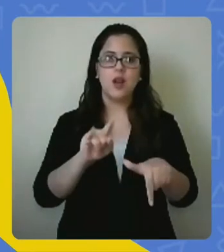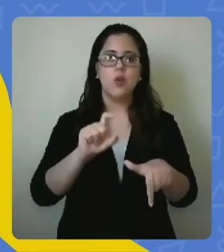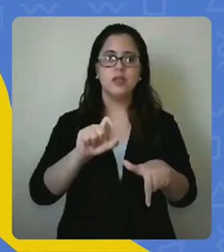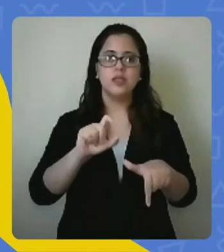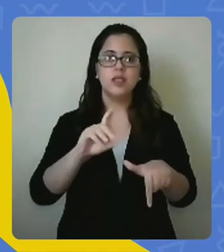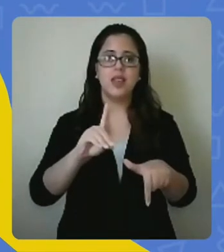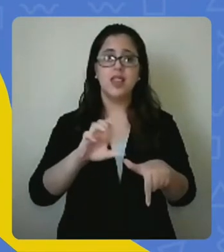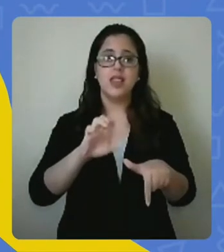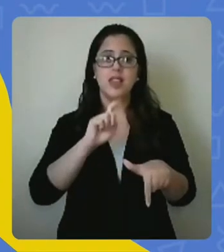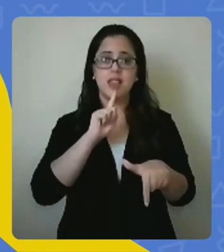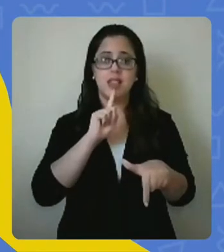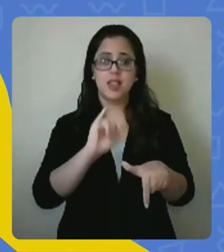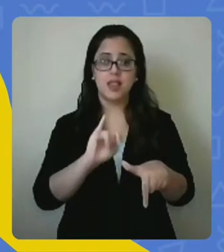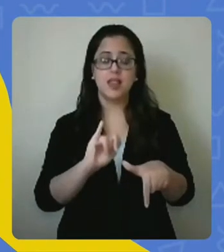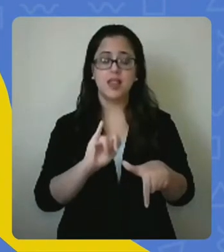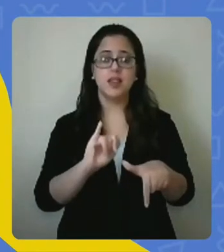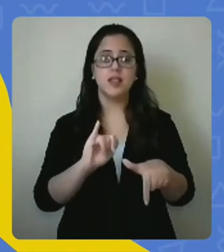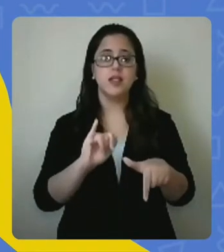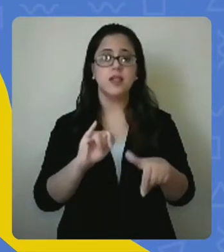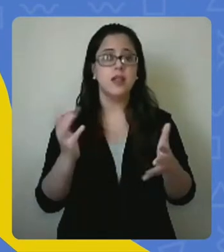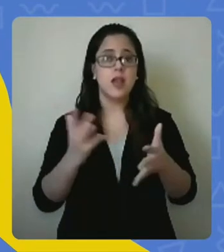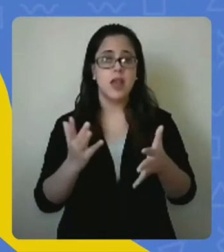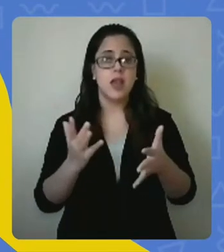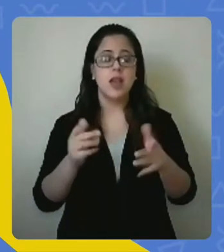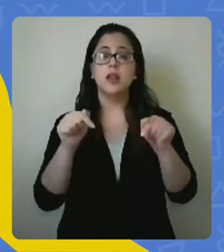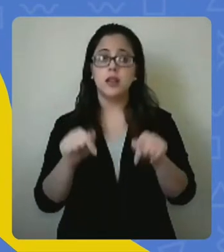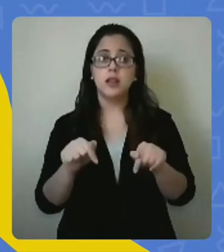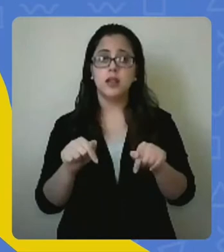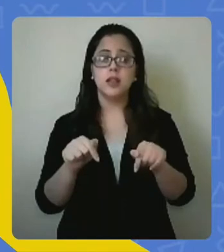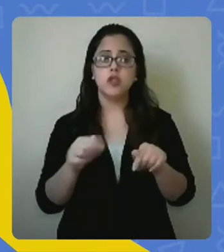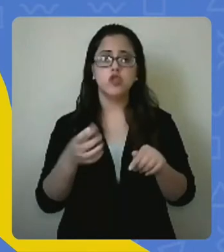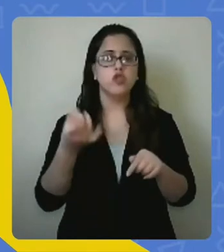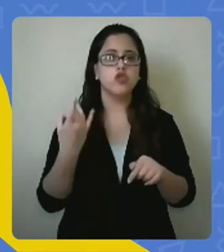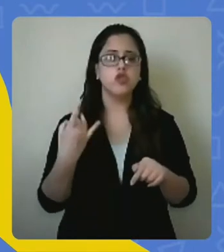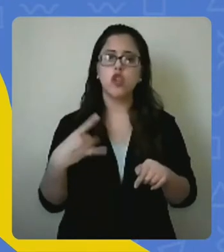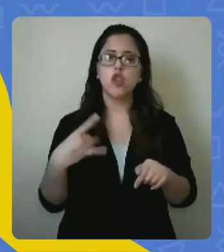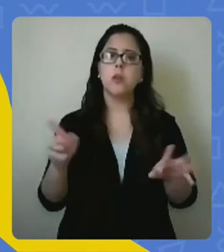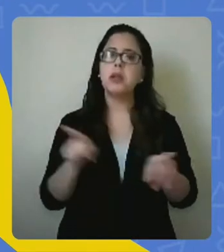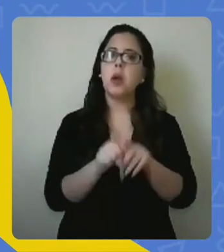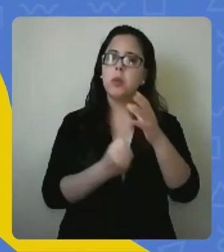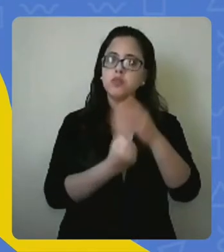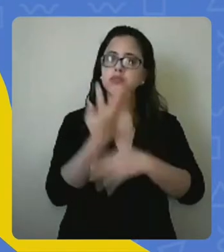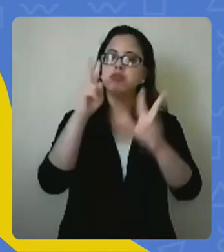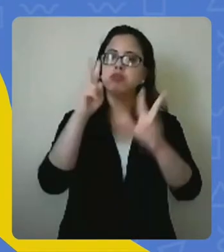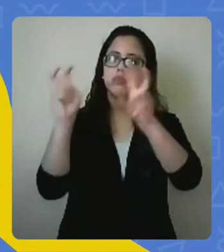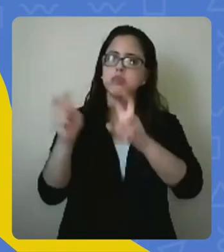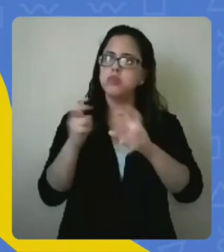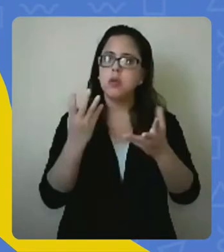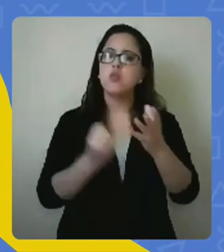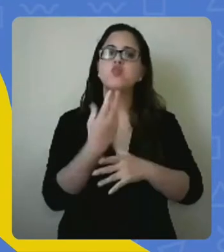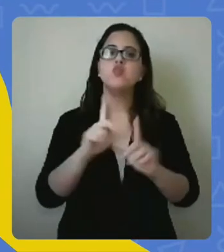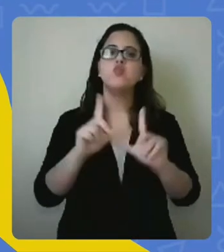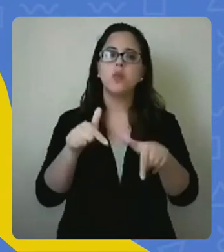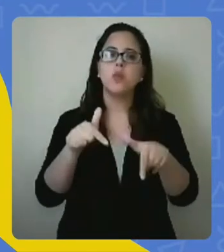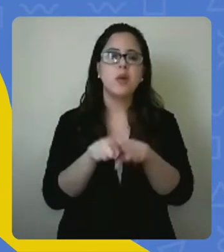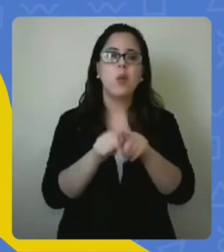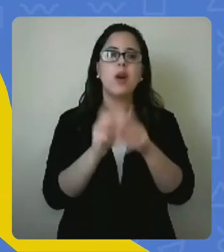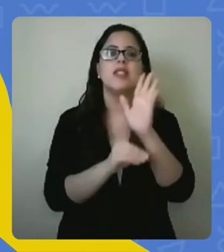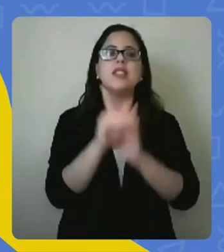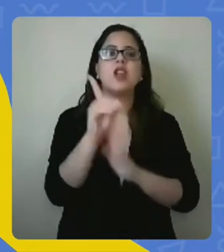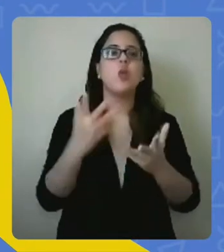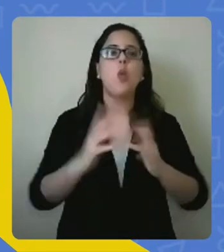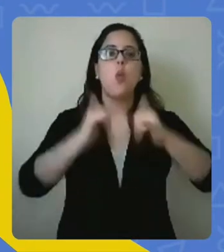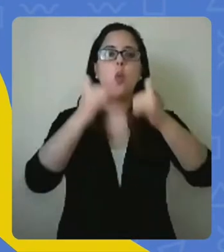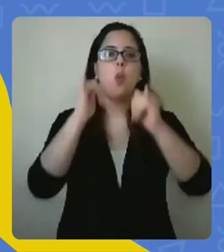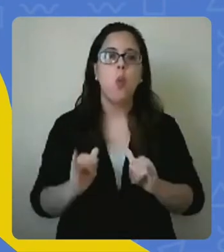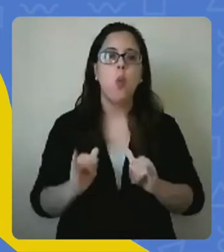en realidad solo está siendo novedosa desde el punto de vista que es una nueva área, porque estamos desarrollando juegos de salón,